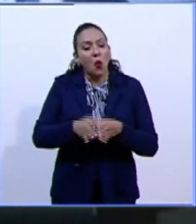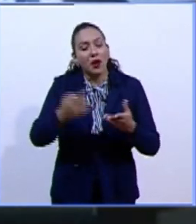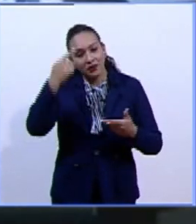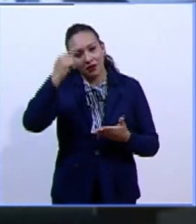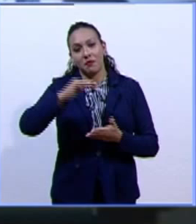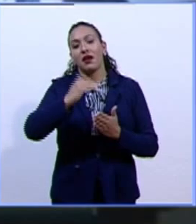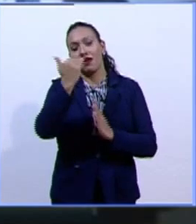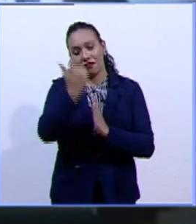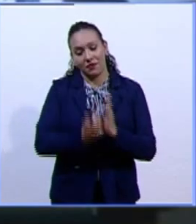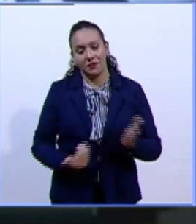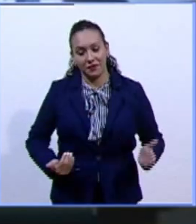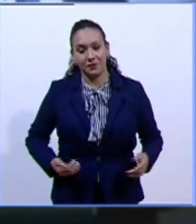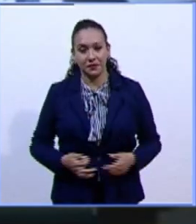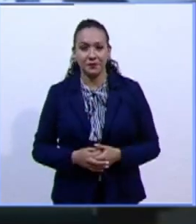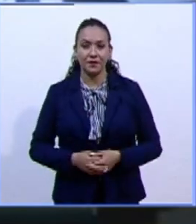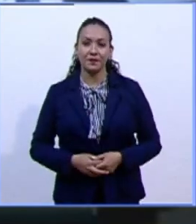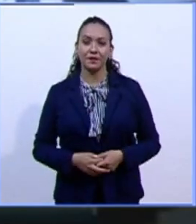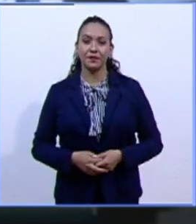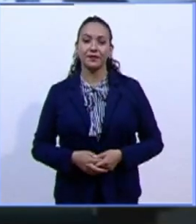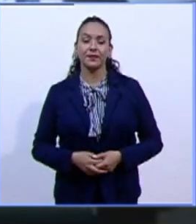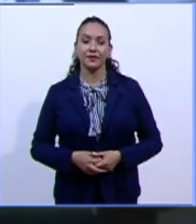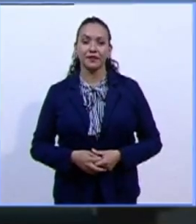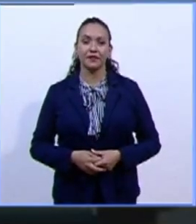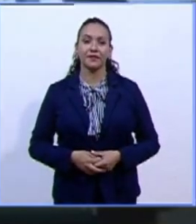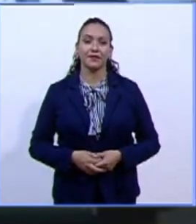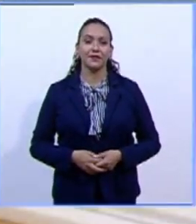de la Federación, Citlali Pérez.